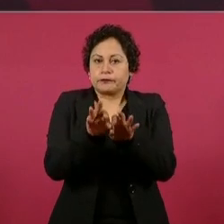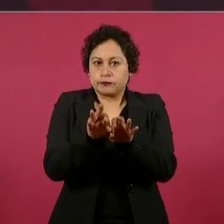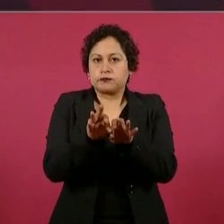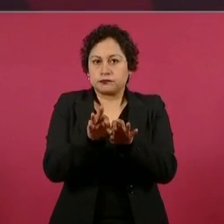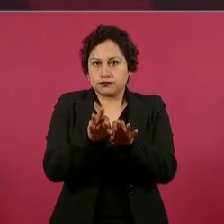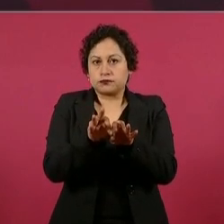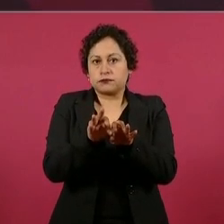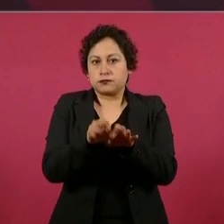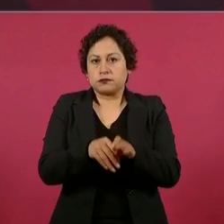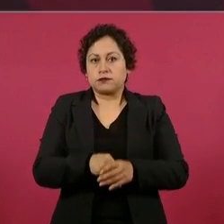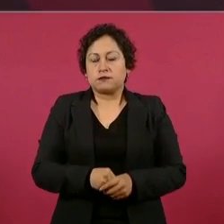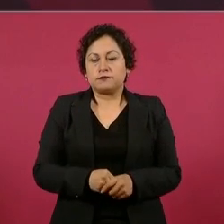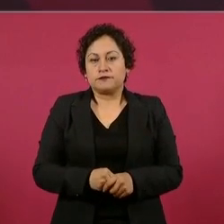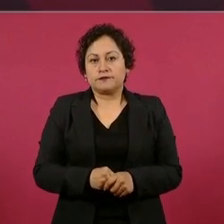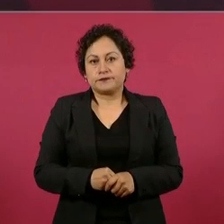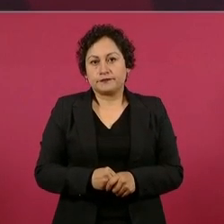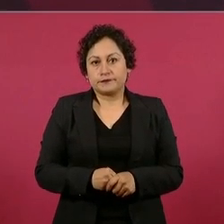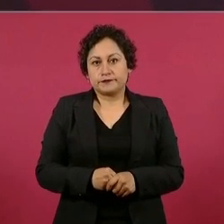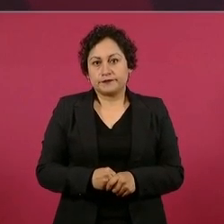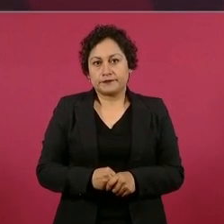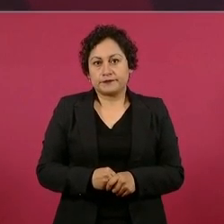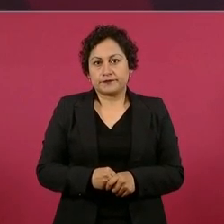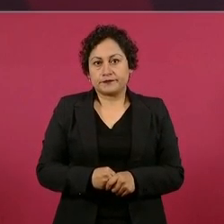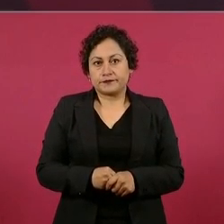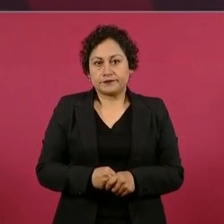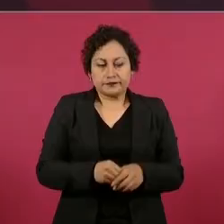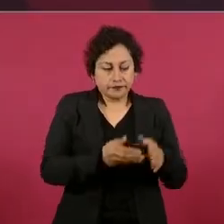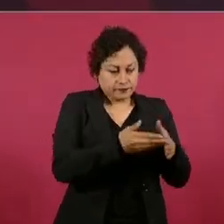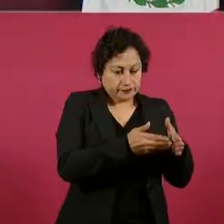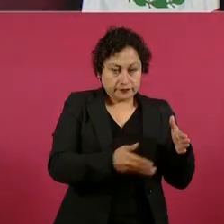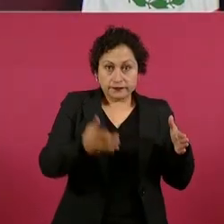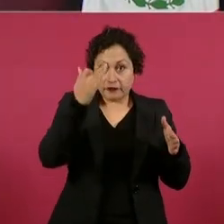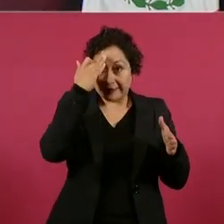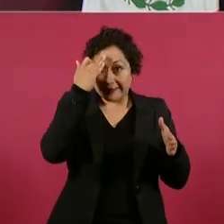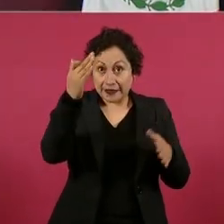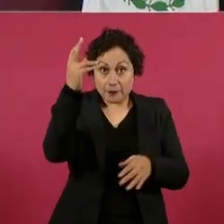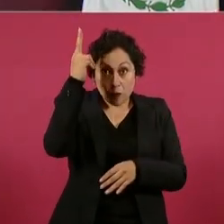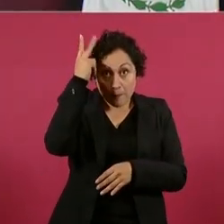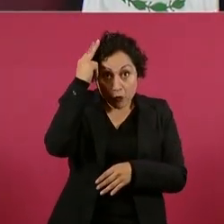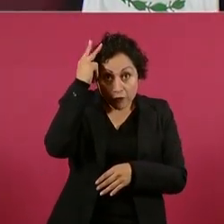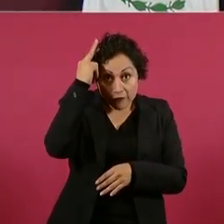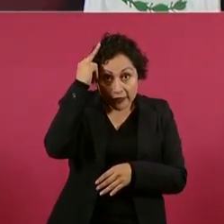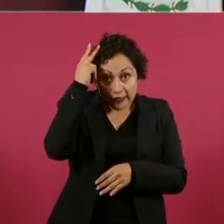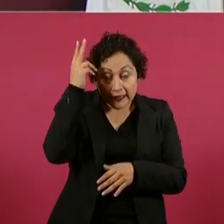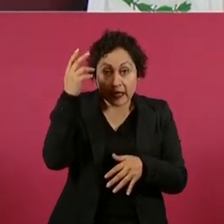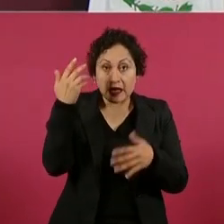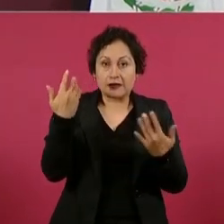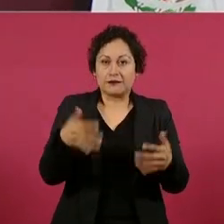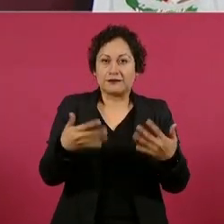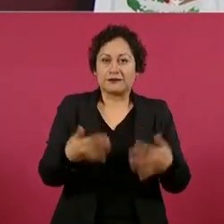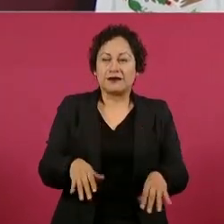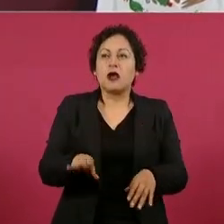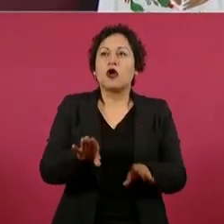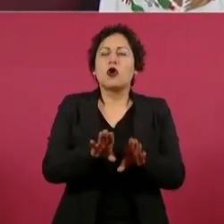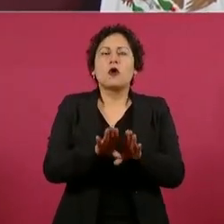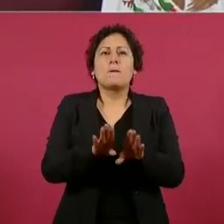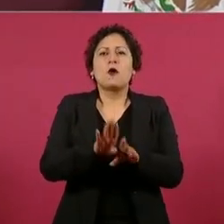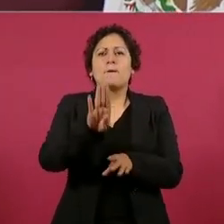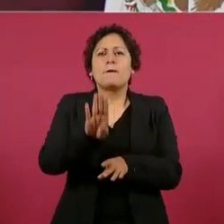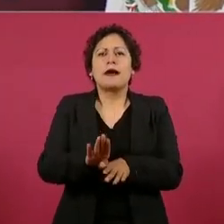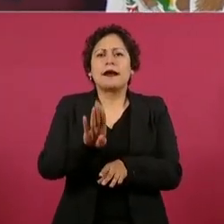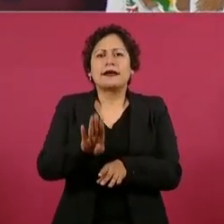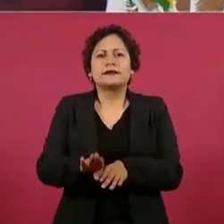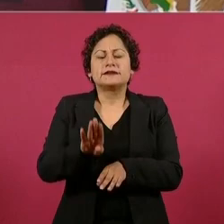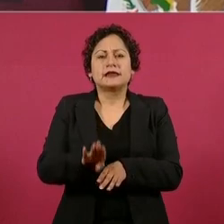los ferrocarriles que se adquieren durante el porfiriato, que fue como un rescate, como un foa proa.